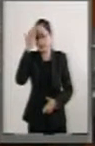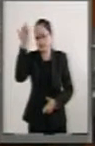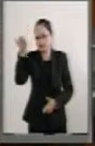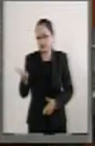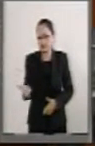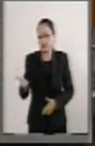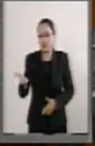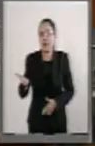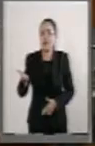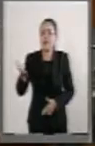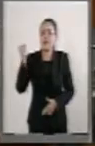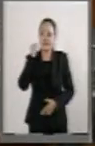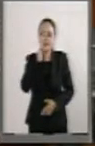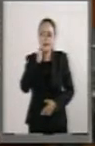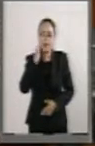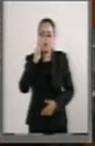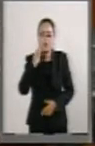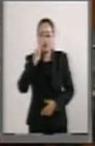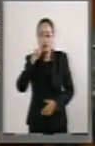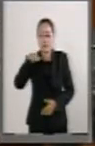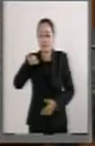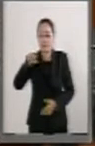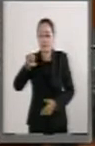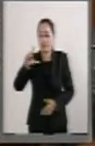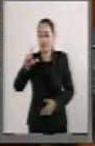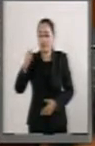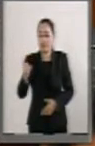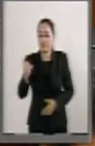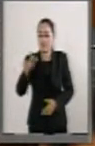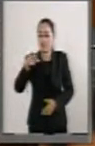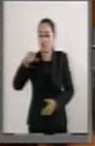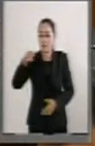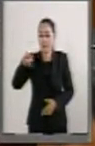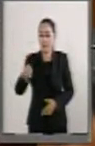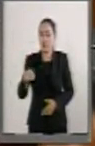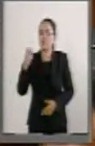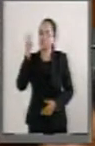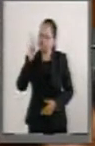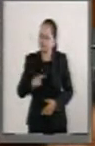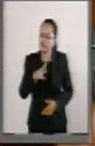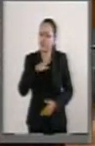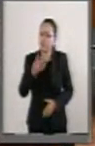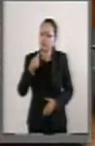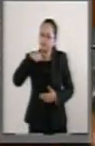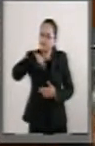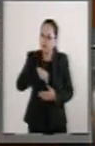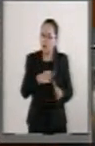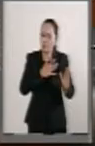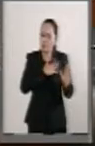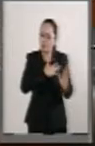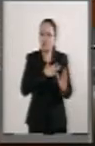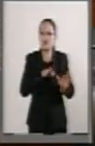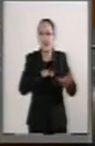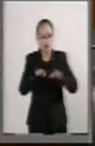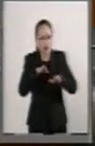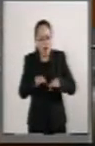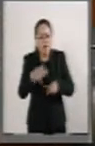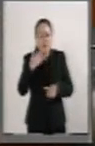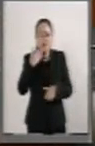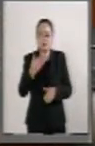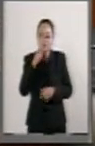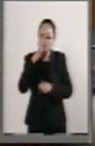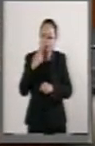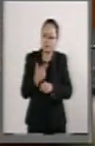senadora Meli Romero, una senadora, una legisladora muy comprometida, muy trabajadora, muy